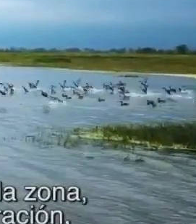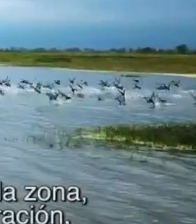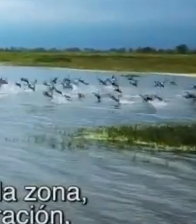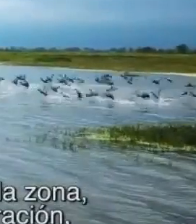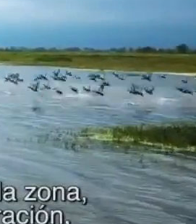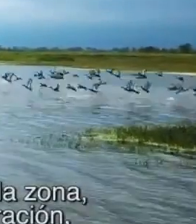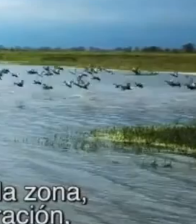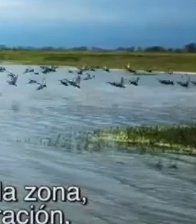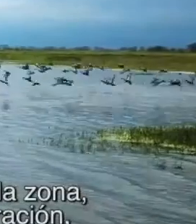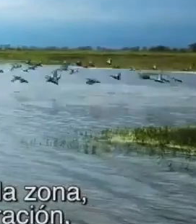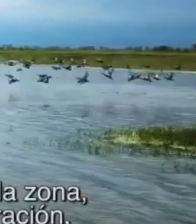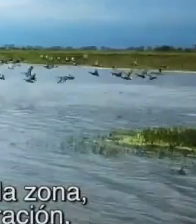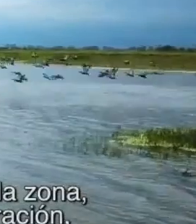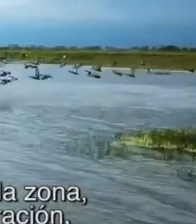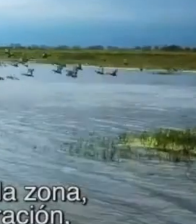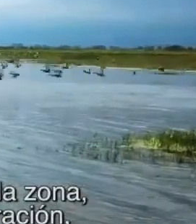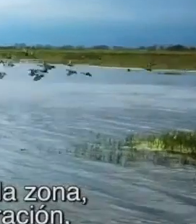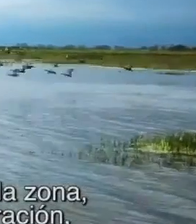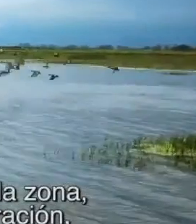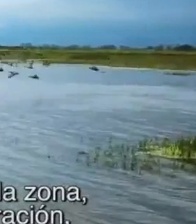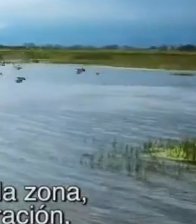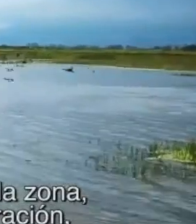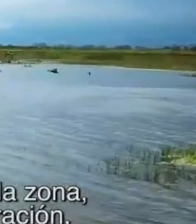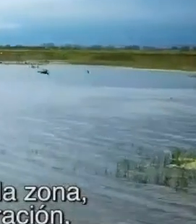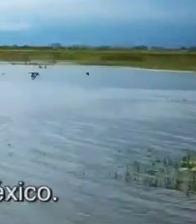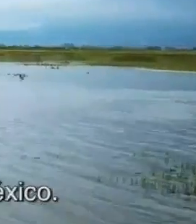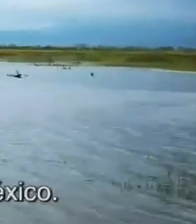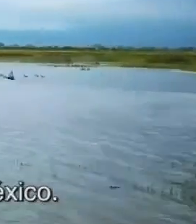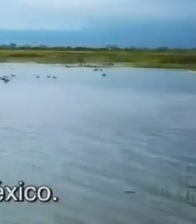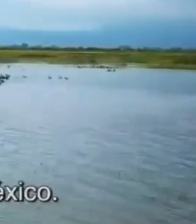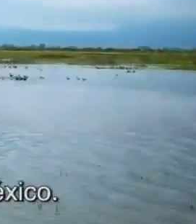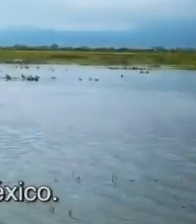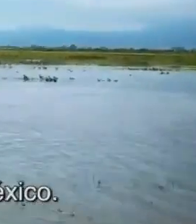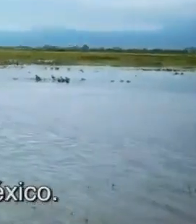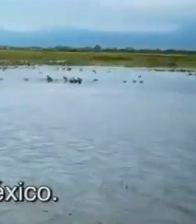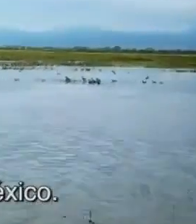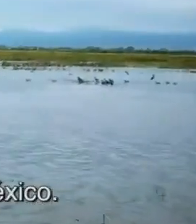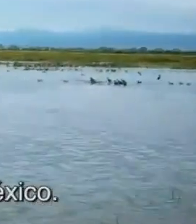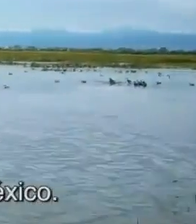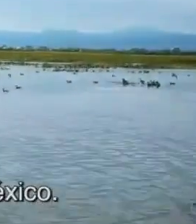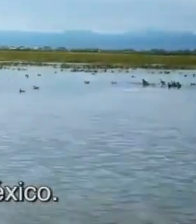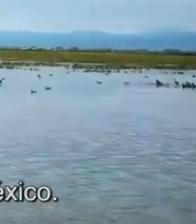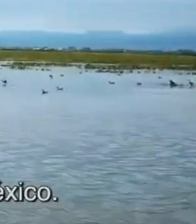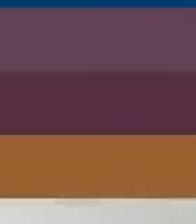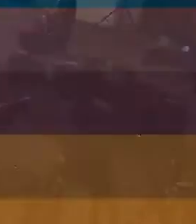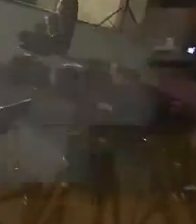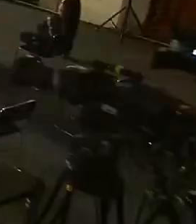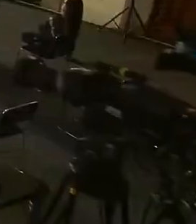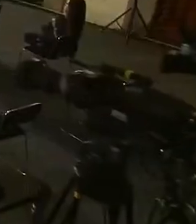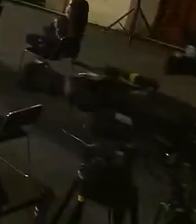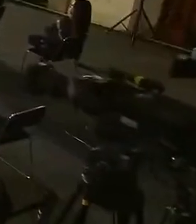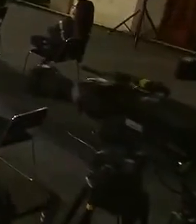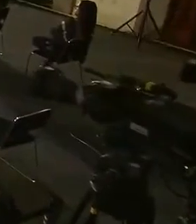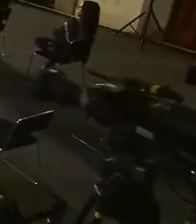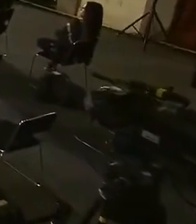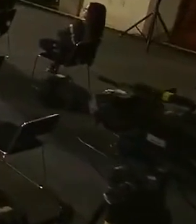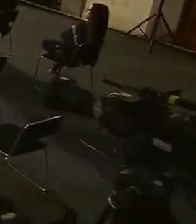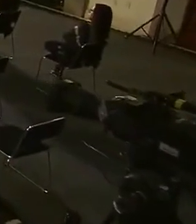vocación ambiental de la zona mediante su protección, conservación y restauración en beneficio de los habitantes del Valle de México.